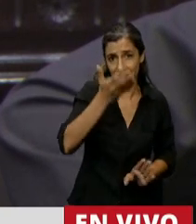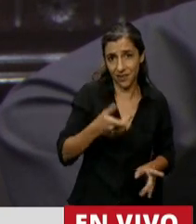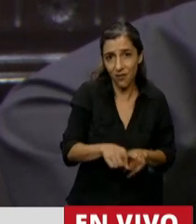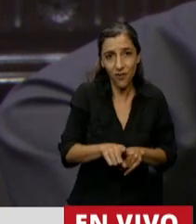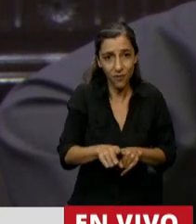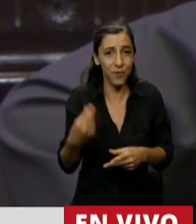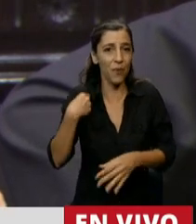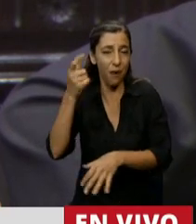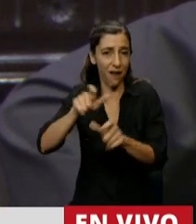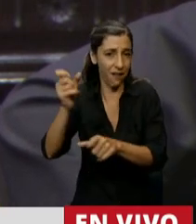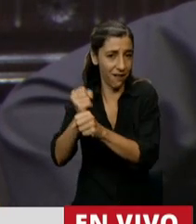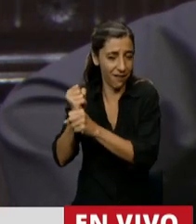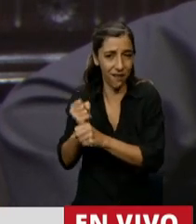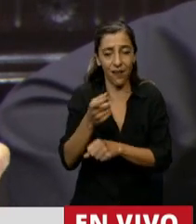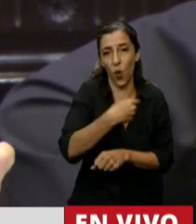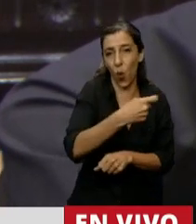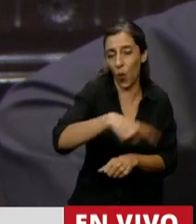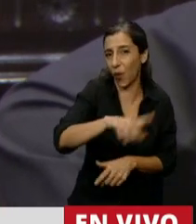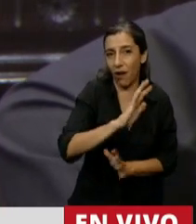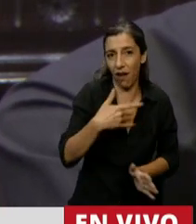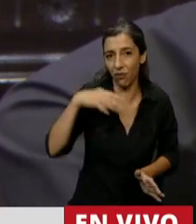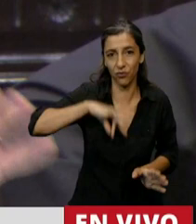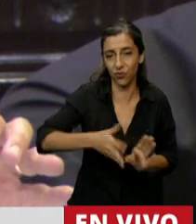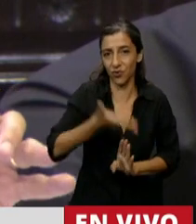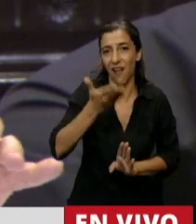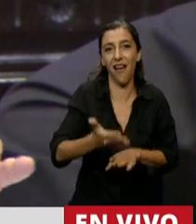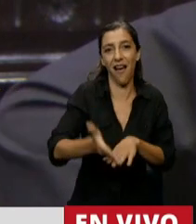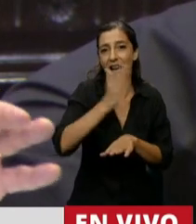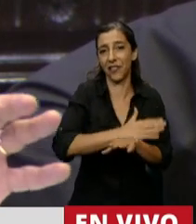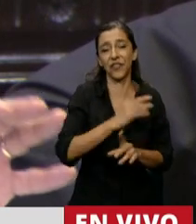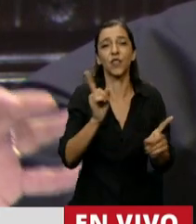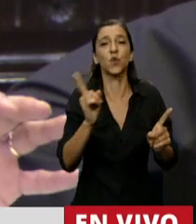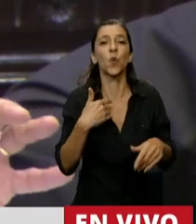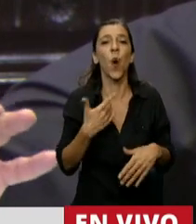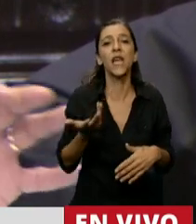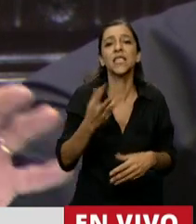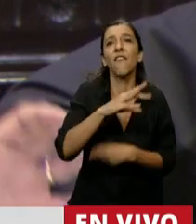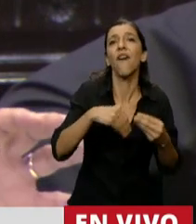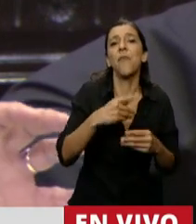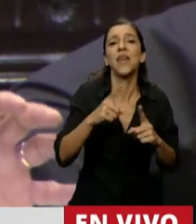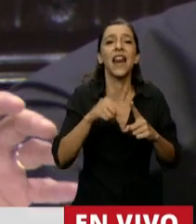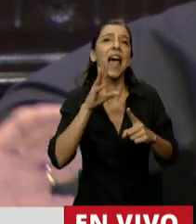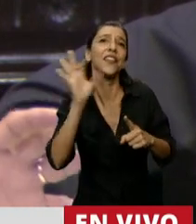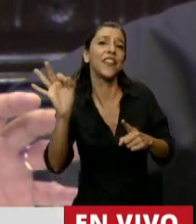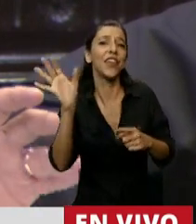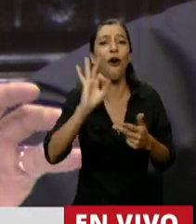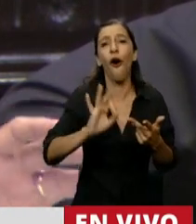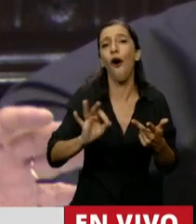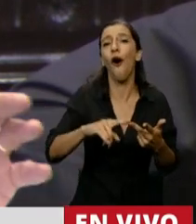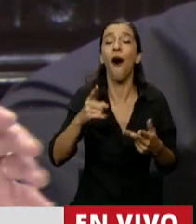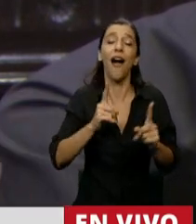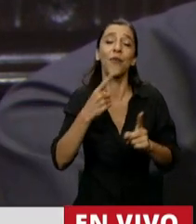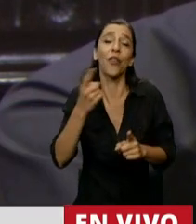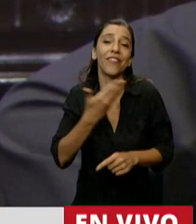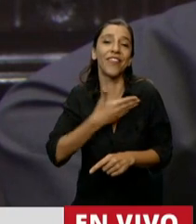Y esto no es por una elección. Nosotros no necesitamos de ningún tío, no va a aparecer el tío FMI para ganar una elección, no lo